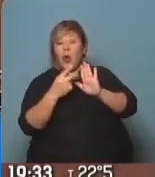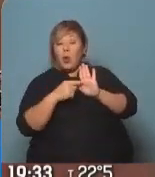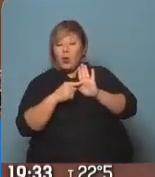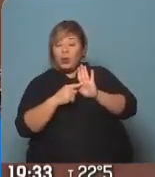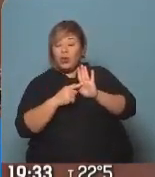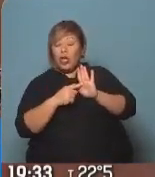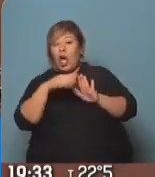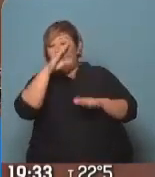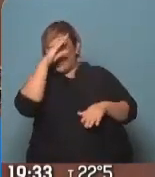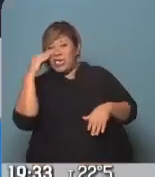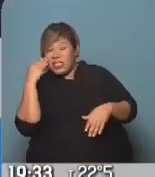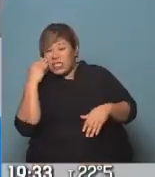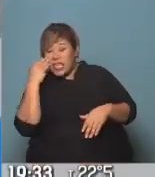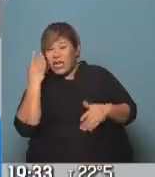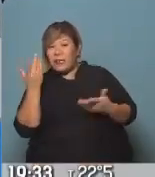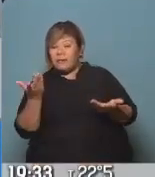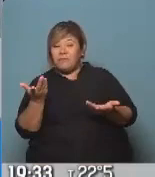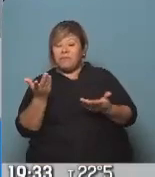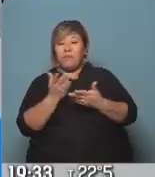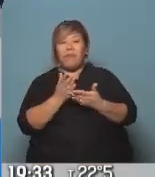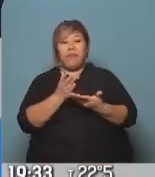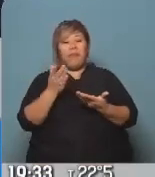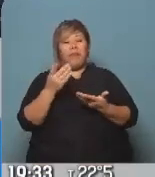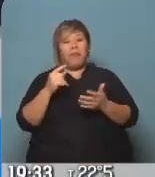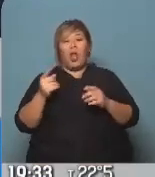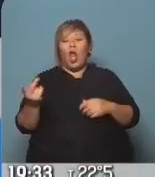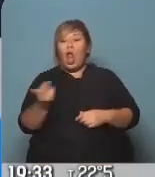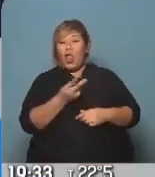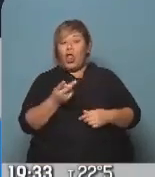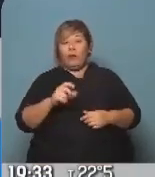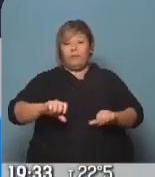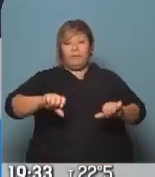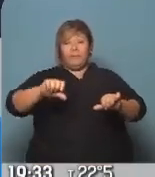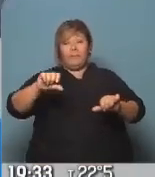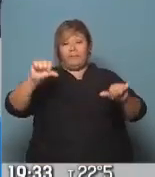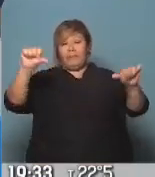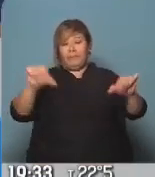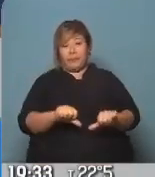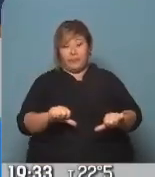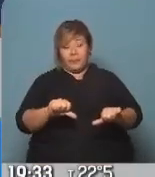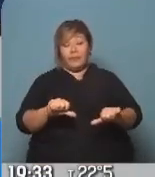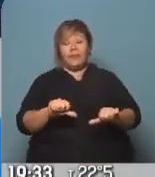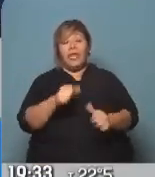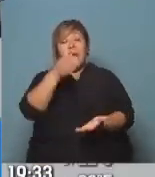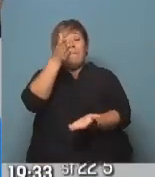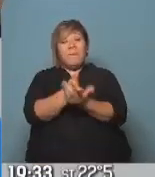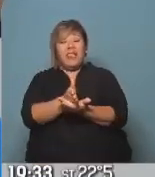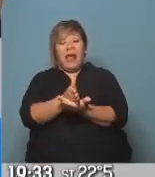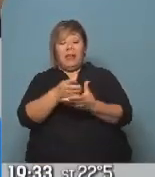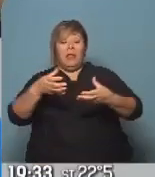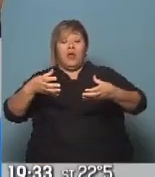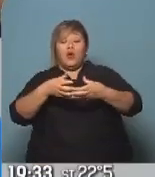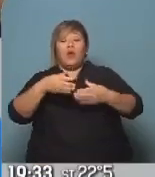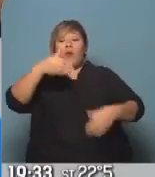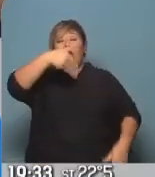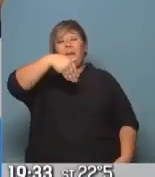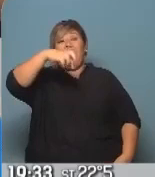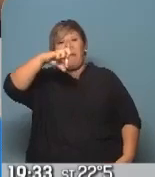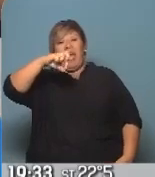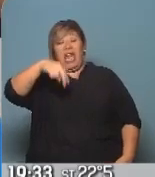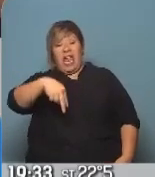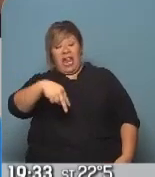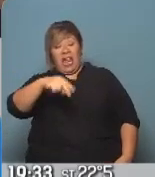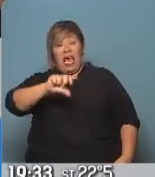partido que de alguna manera no se identifica netamente con ninguno de los dos lugares. Podría analizarse de esa manera, pero